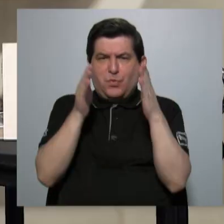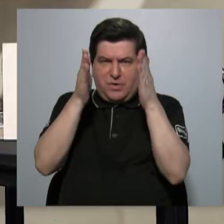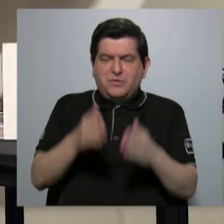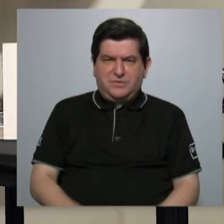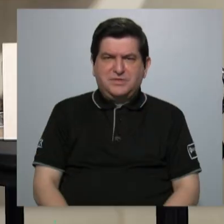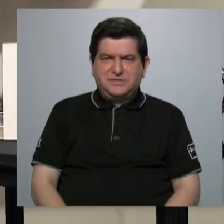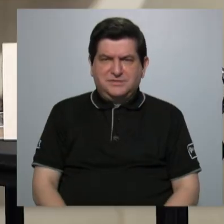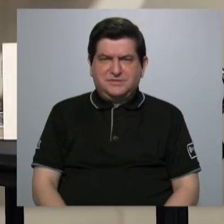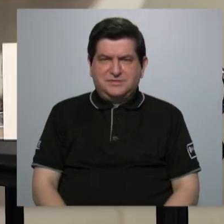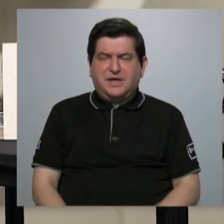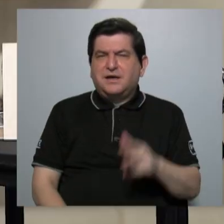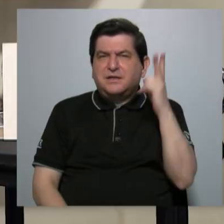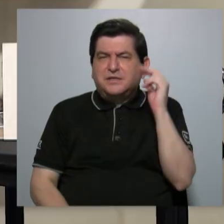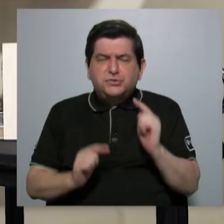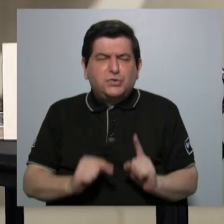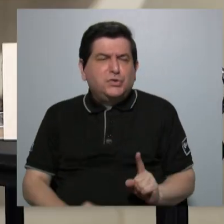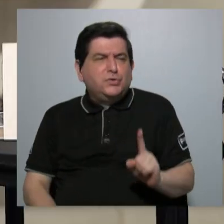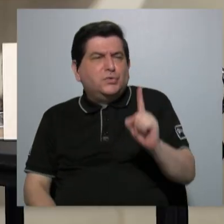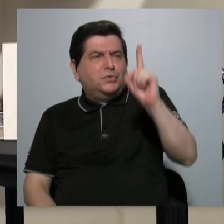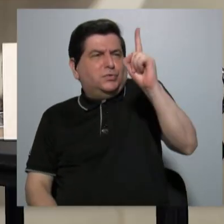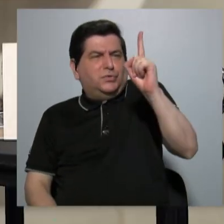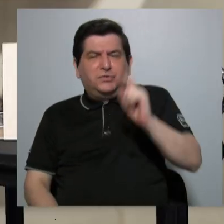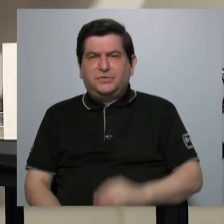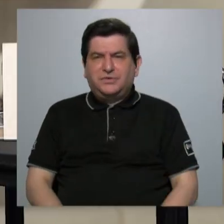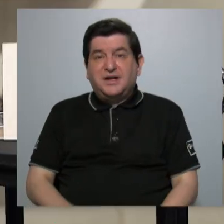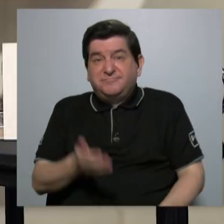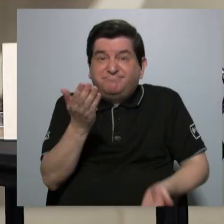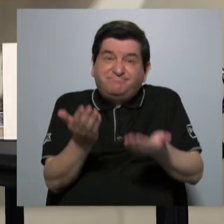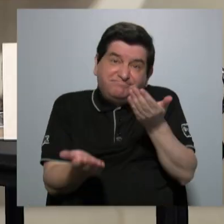más agudo, ¿verdad?,